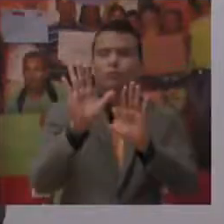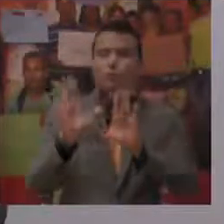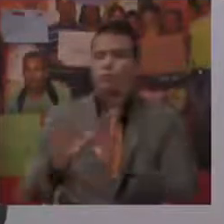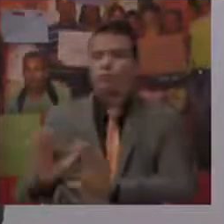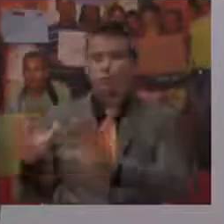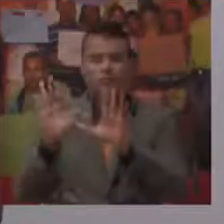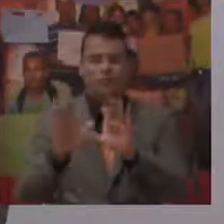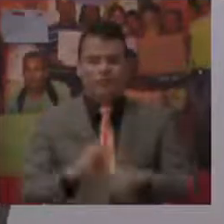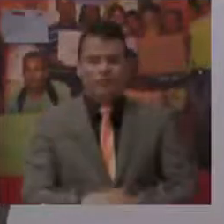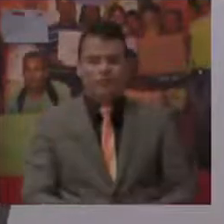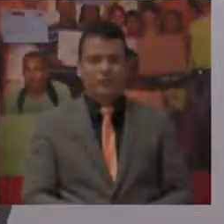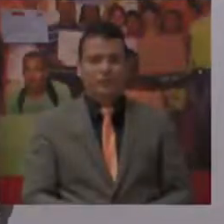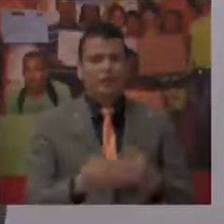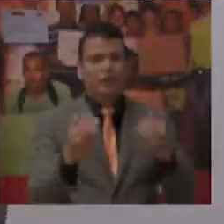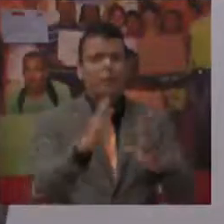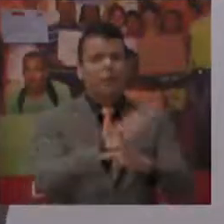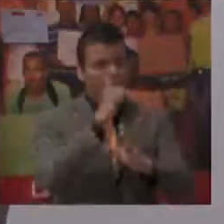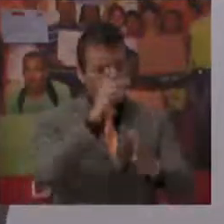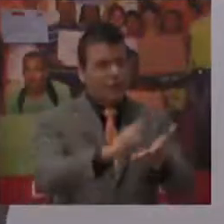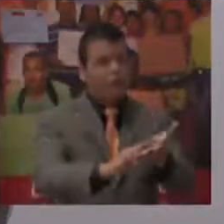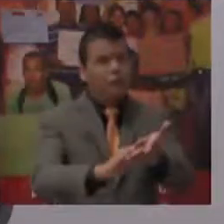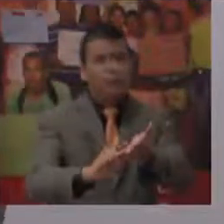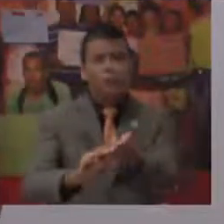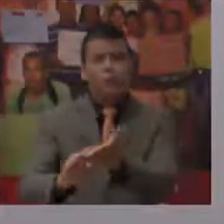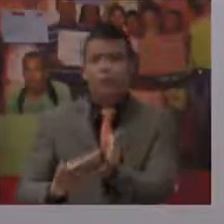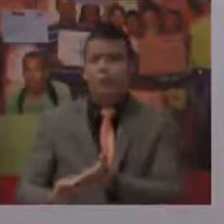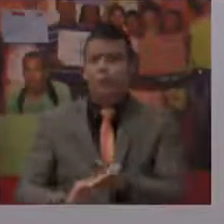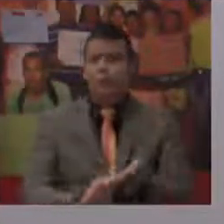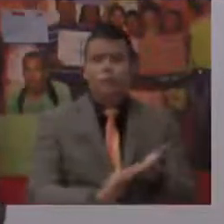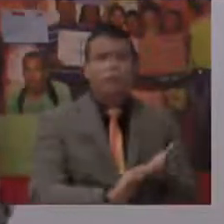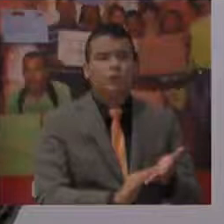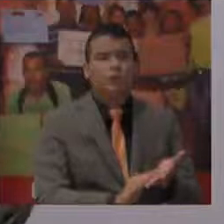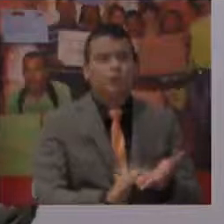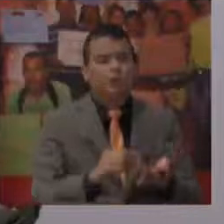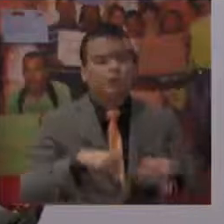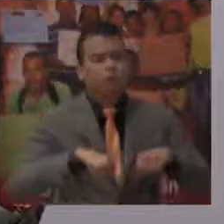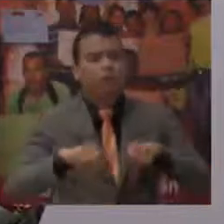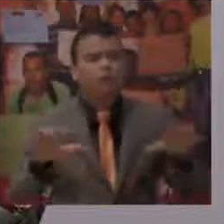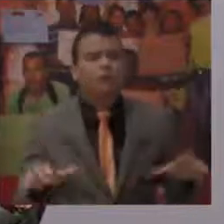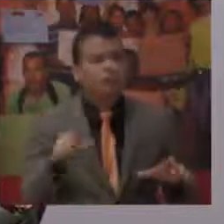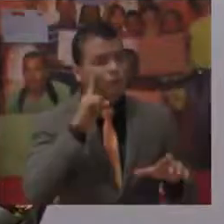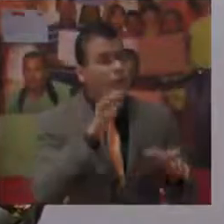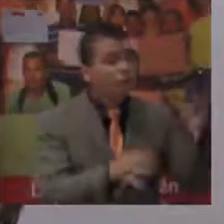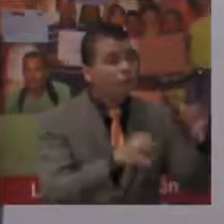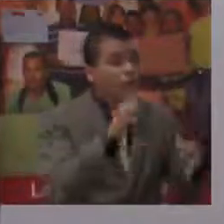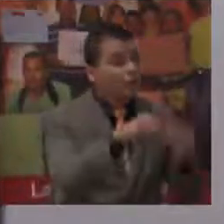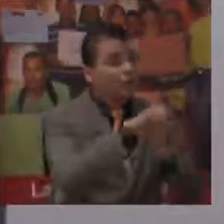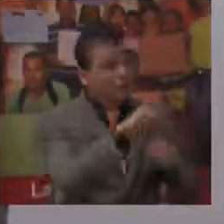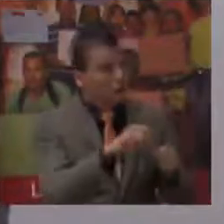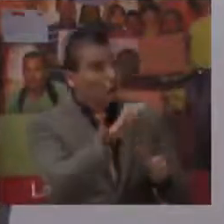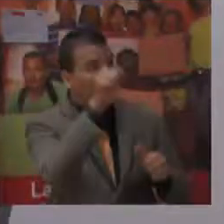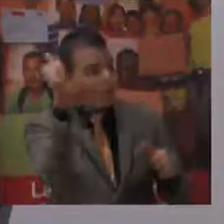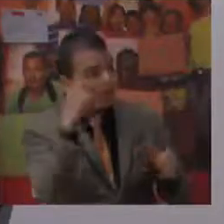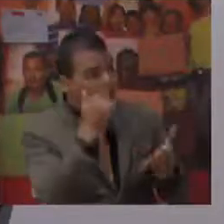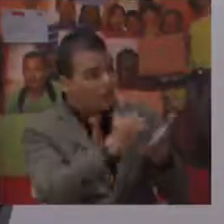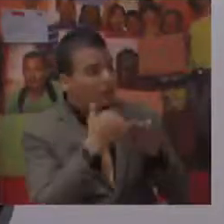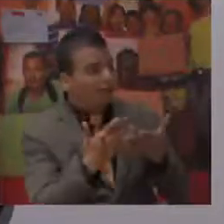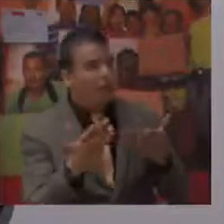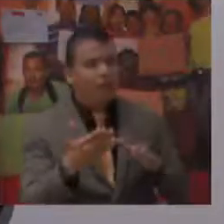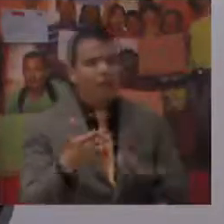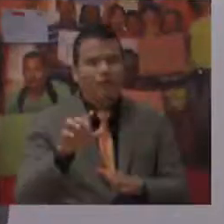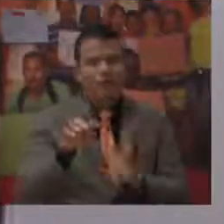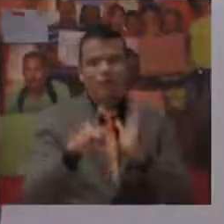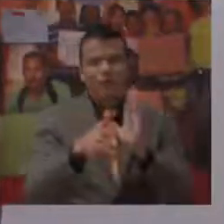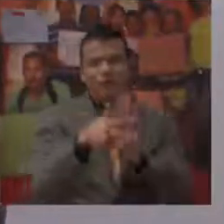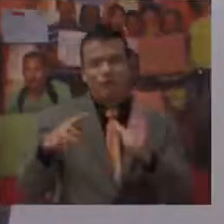Los problemas que hoy se pretenden solucionar con herramientas de justicia transicional, antes de la Constitución del